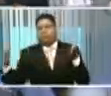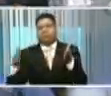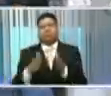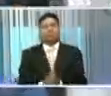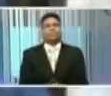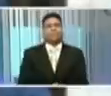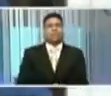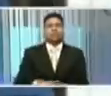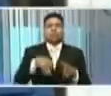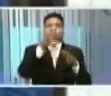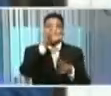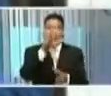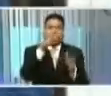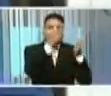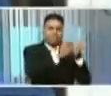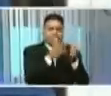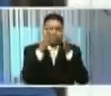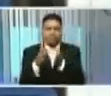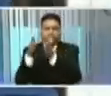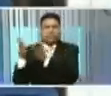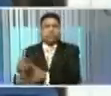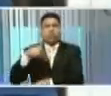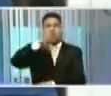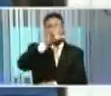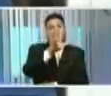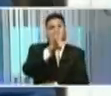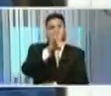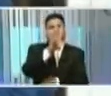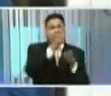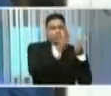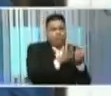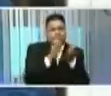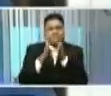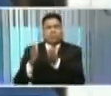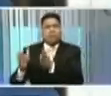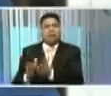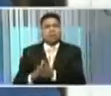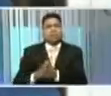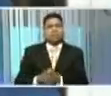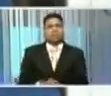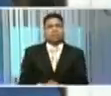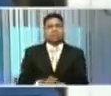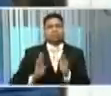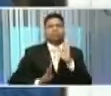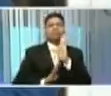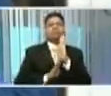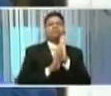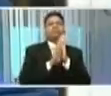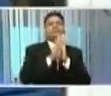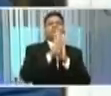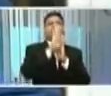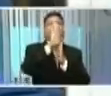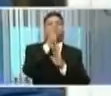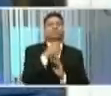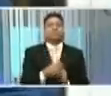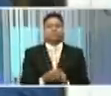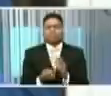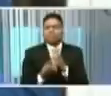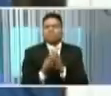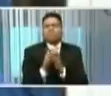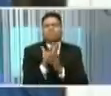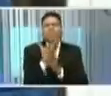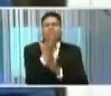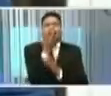sus tres etapas, es la historia del resurgimiento, de la resurrección